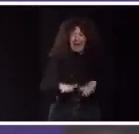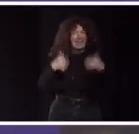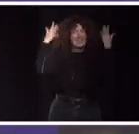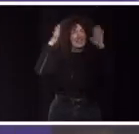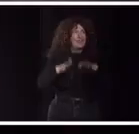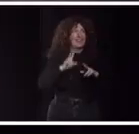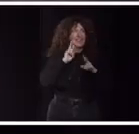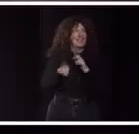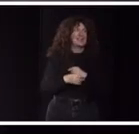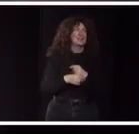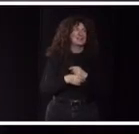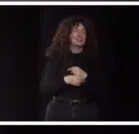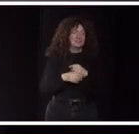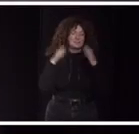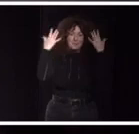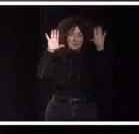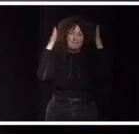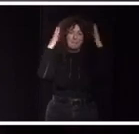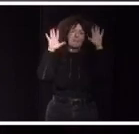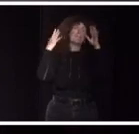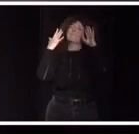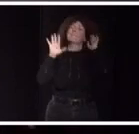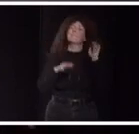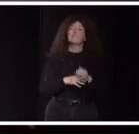¡Abajo el PMI!